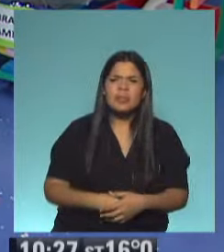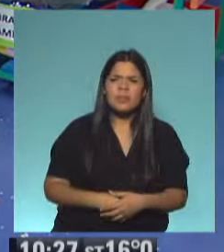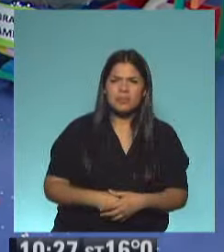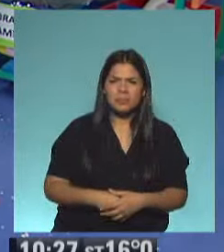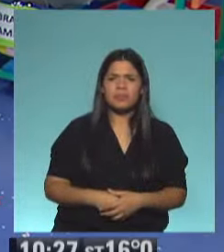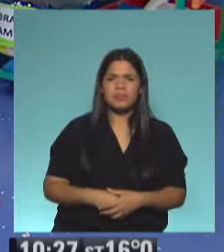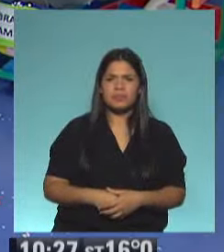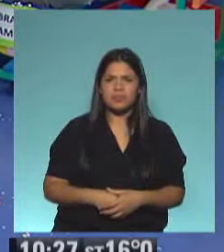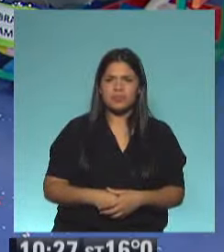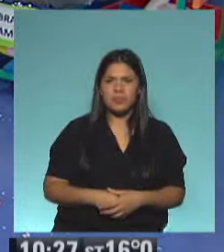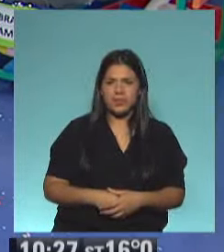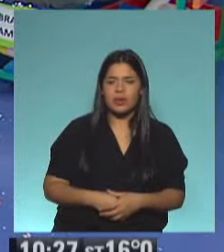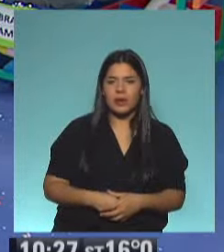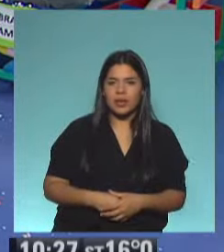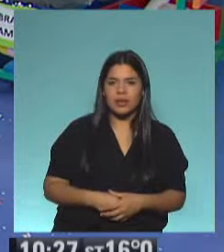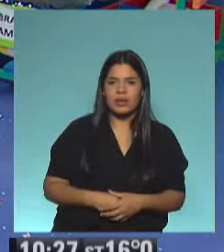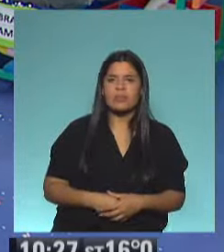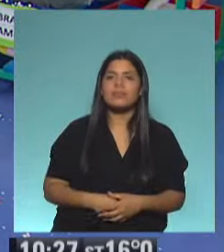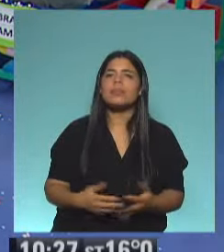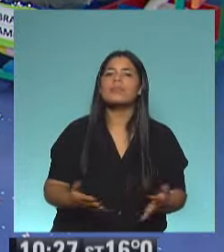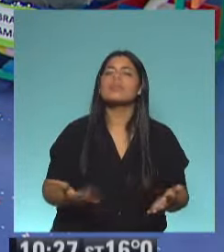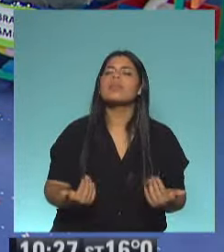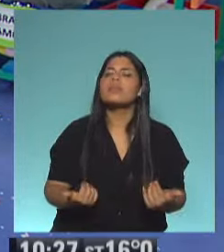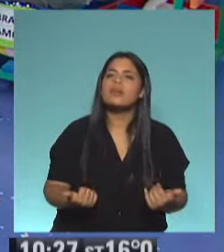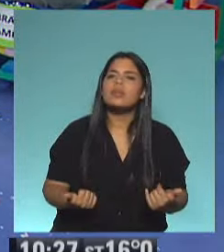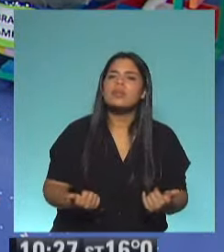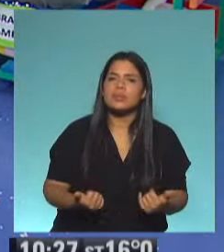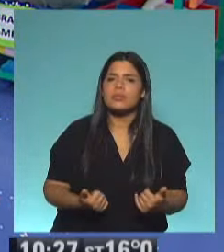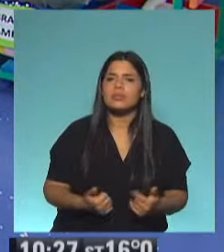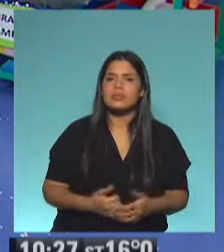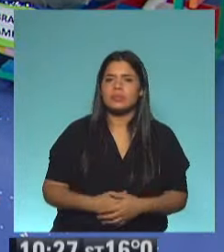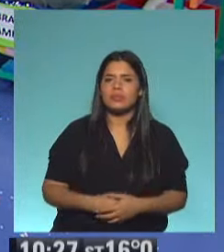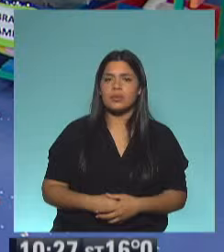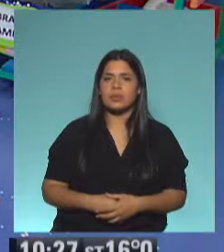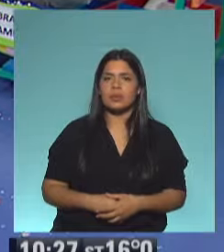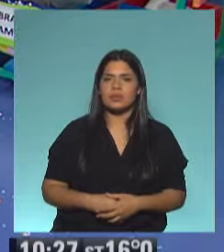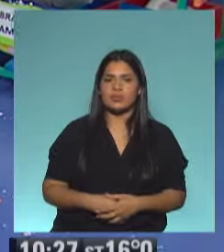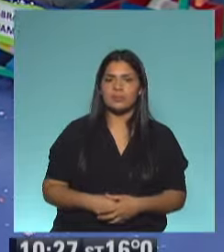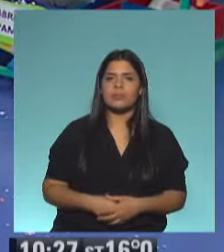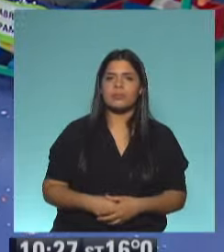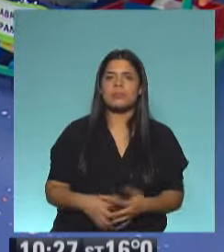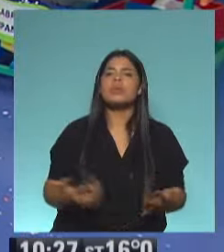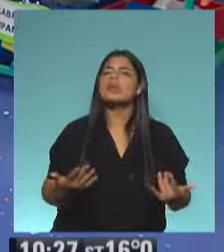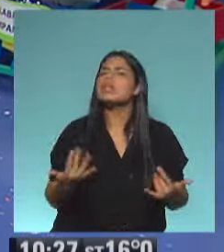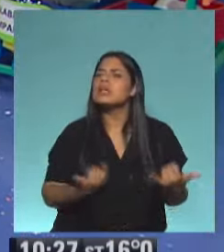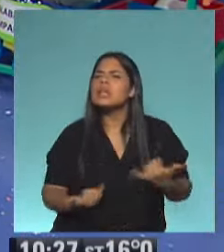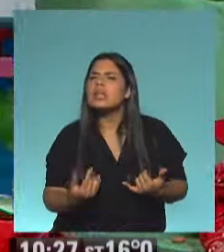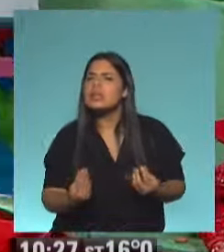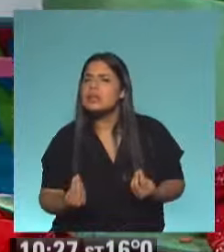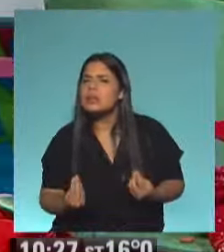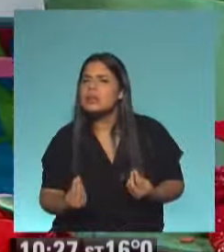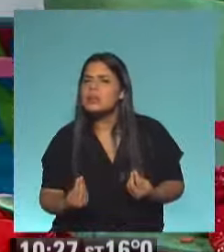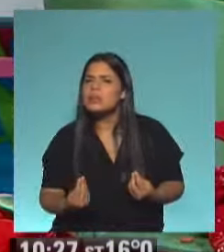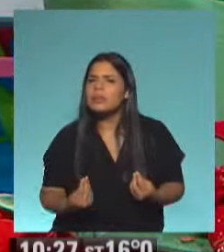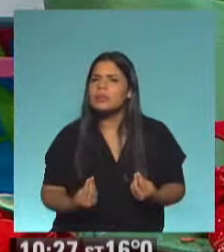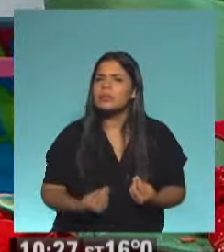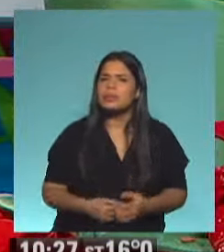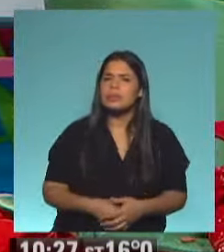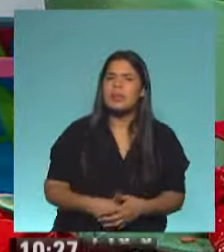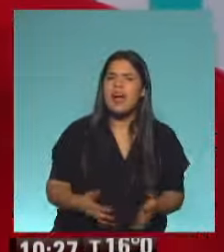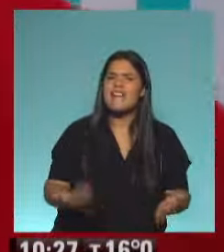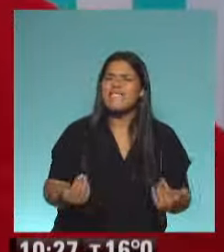Sí, ya entendí. Ah, sí, sí, sí. Uy, acá me contó algo. No. Sí. ¿Secretos? No, que estamos compartiendo. No, me dijo que. A